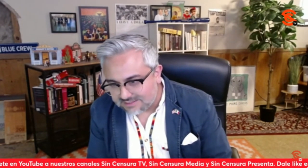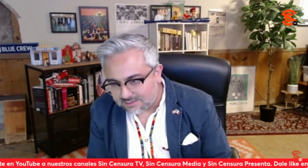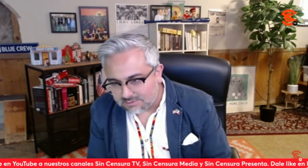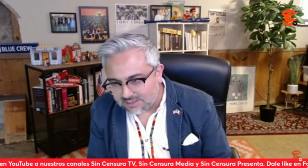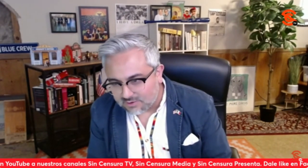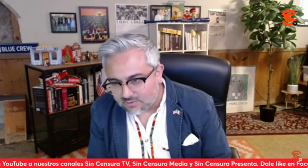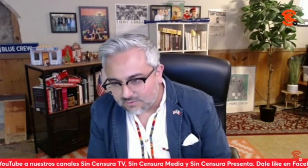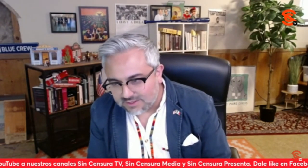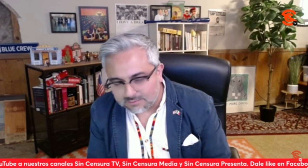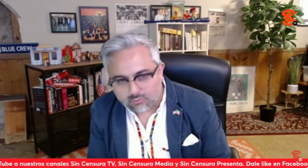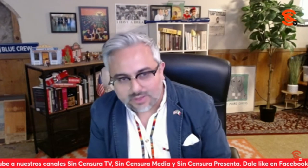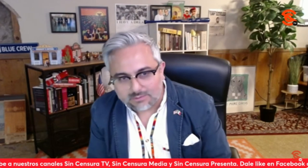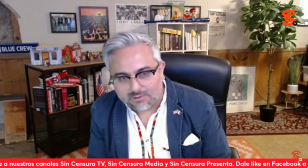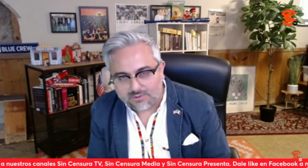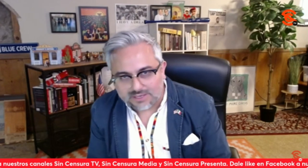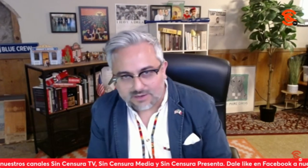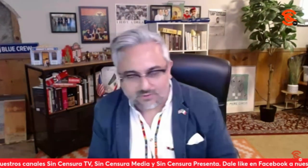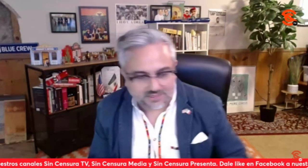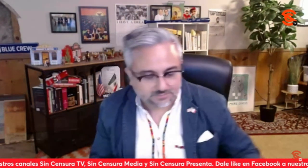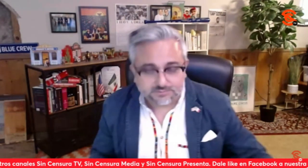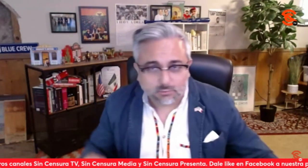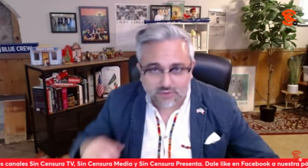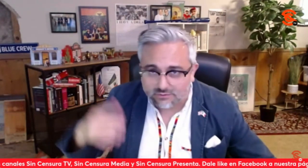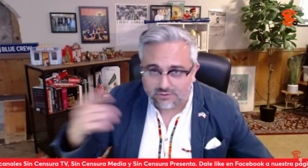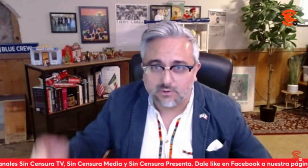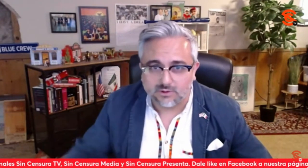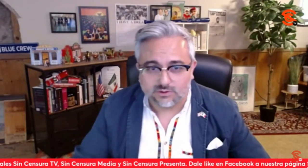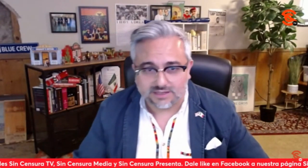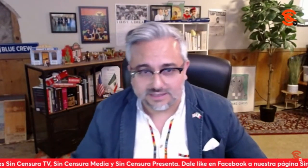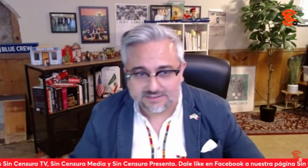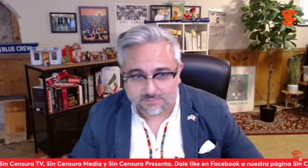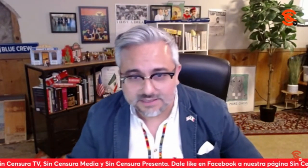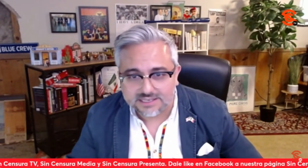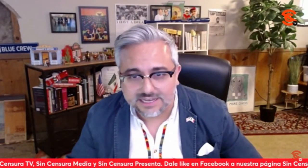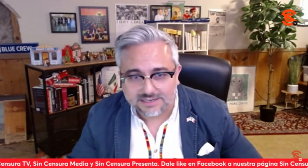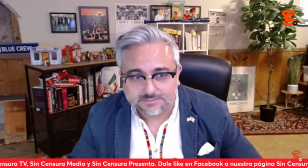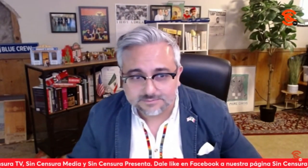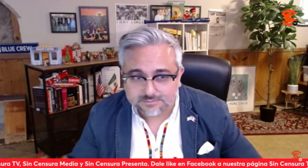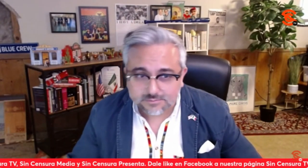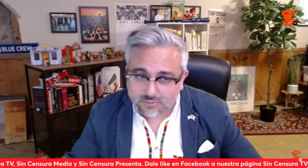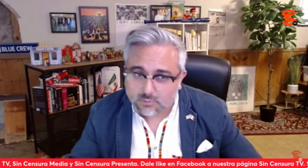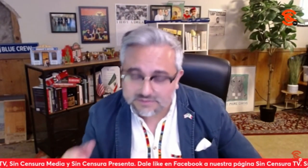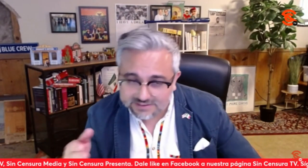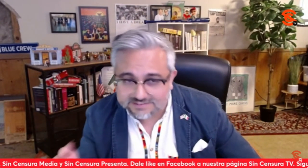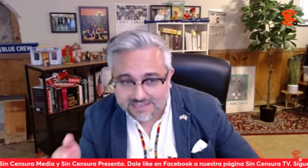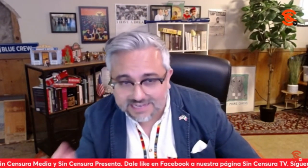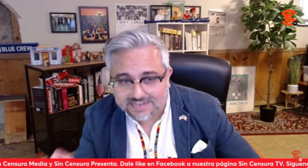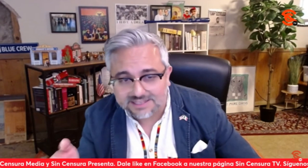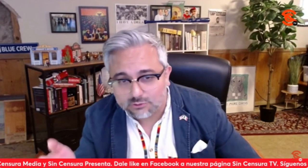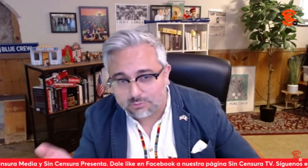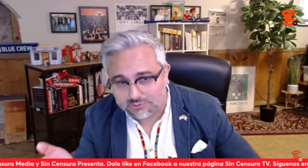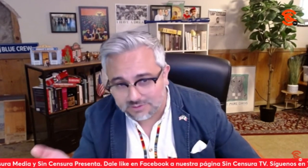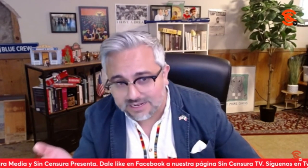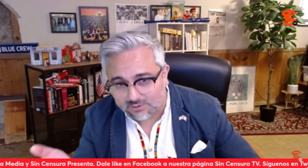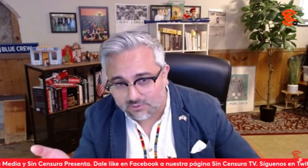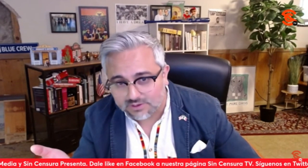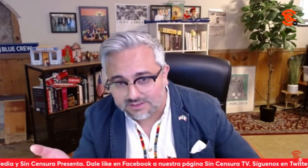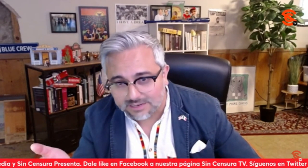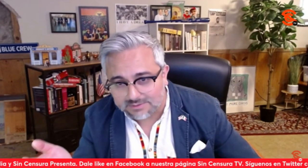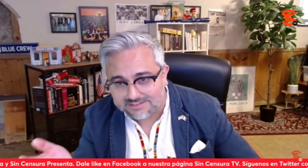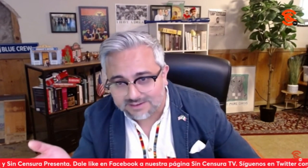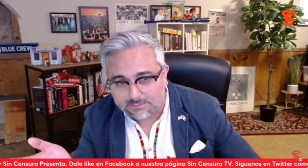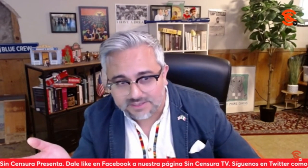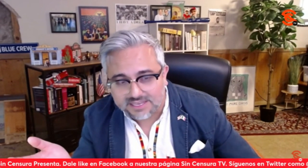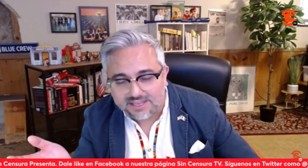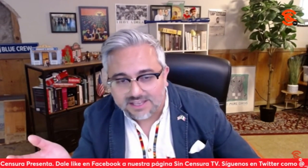efectivamente ha determinado en contra del pueblo y en contra y muy a favor de la ultraderecha mexicana, pues es él quien hizo posible la reunión entre